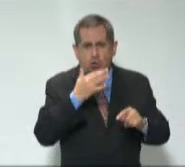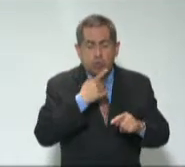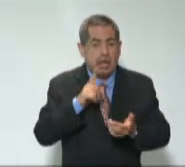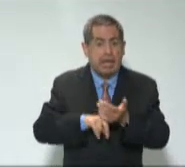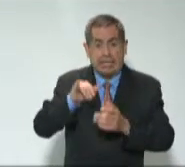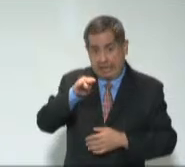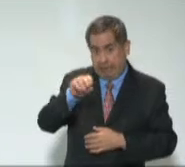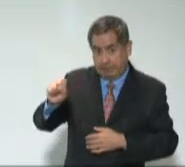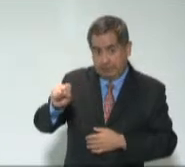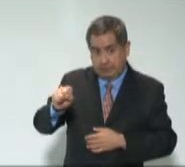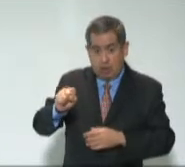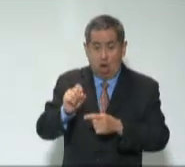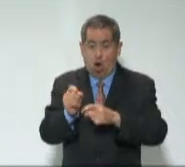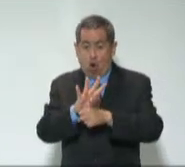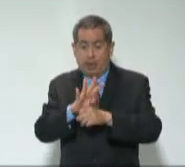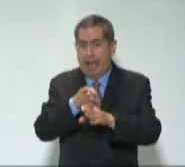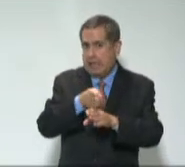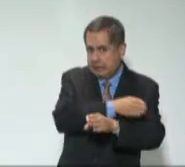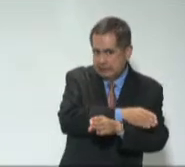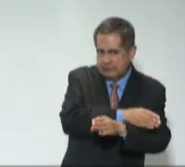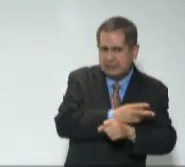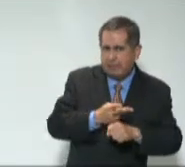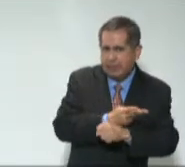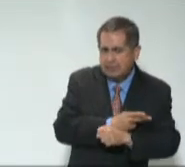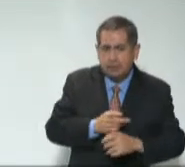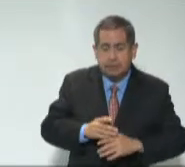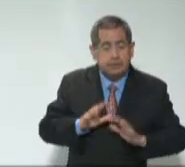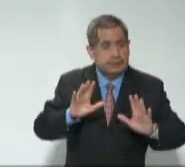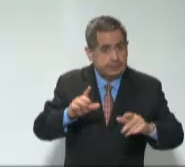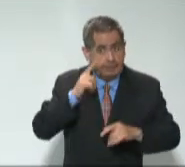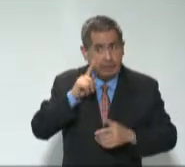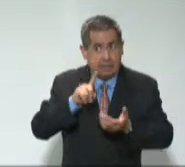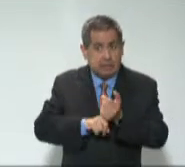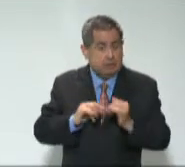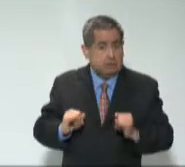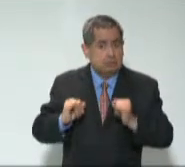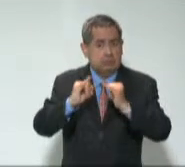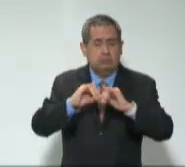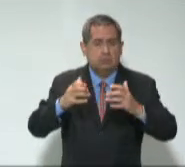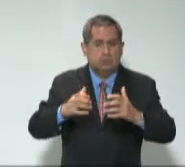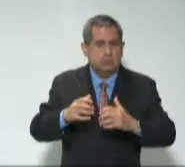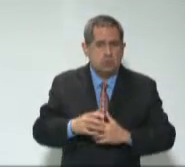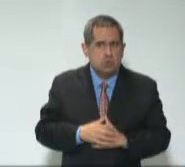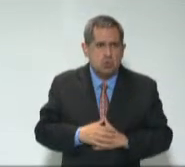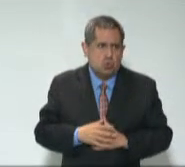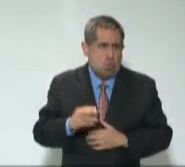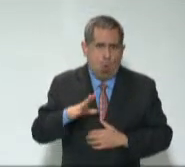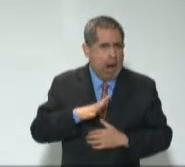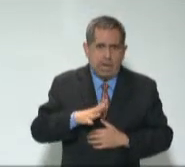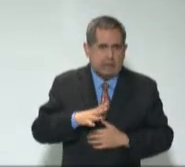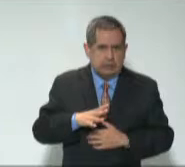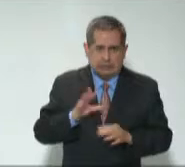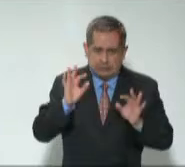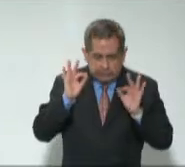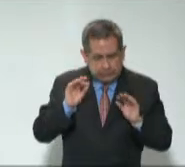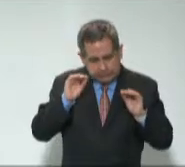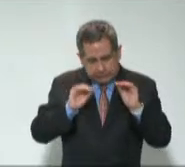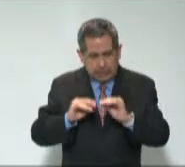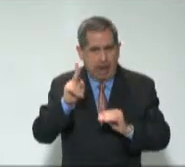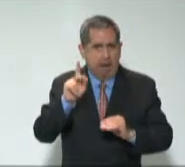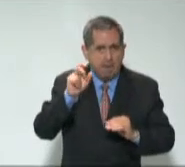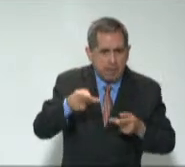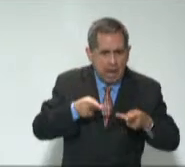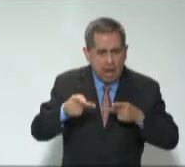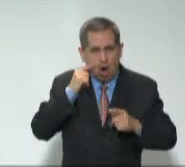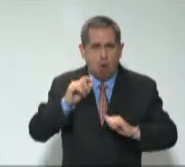social antes del covid la verdad que institucionalmente no había un diseño que mostrara